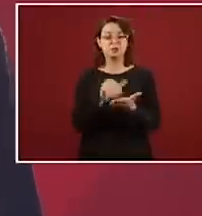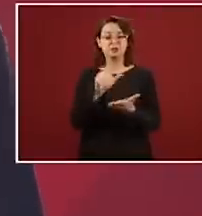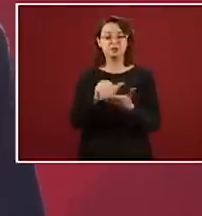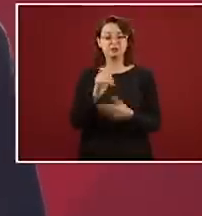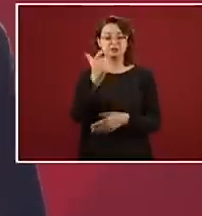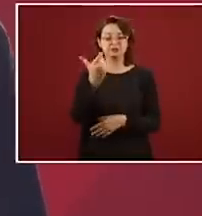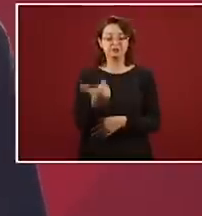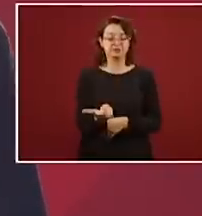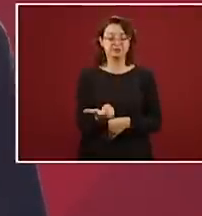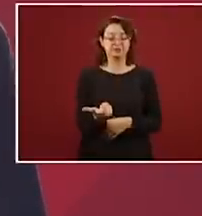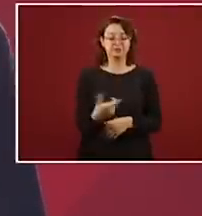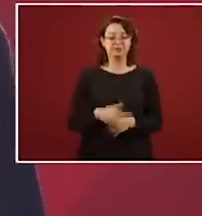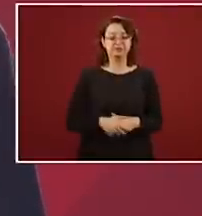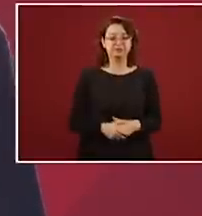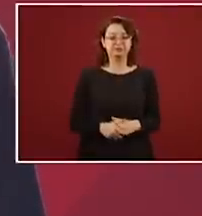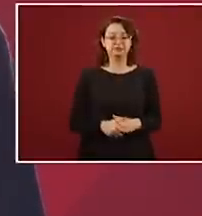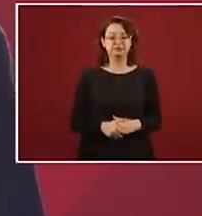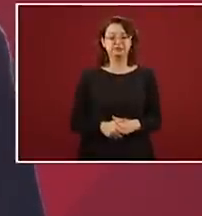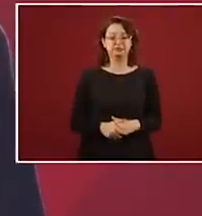de pesos.